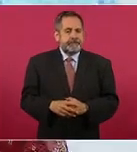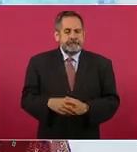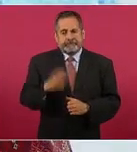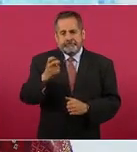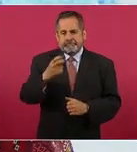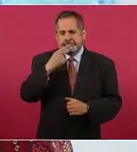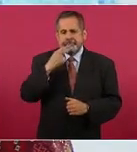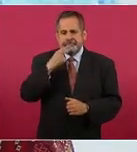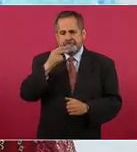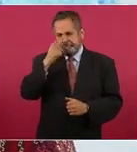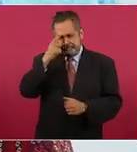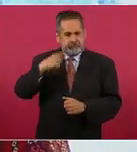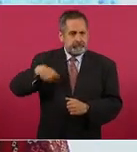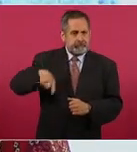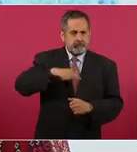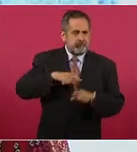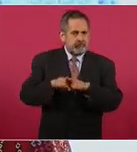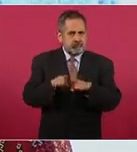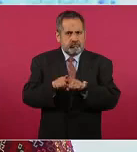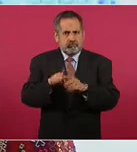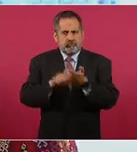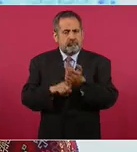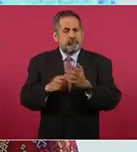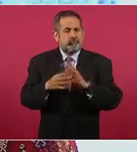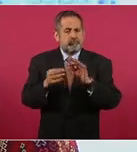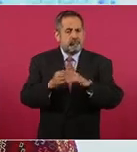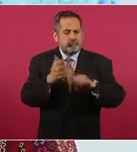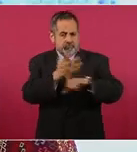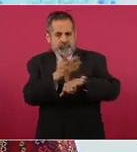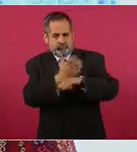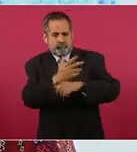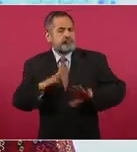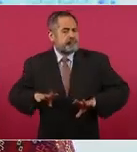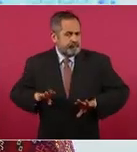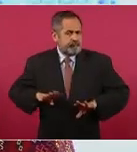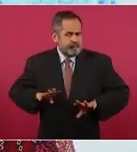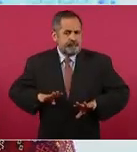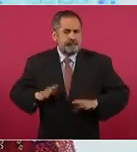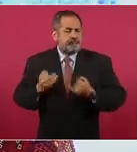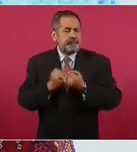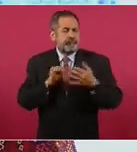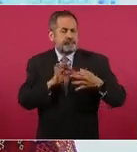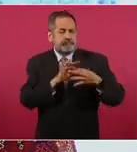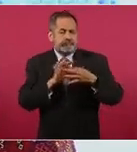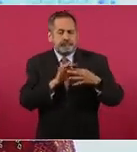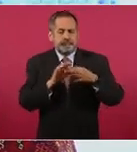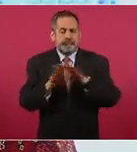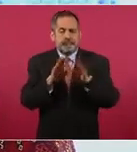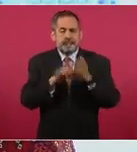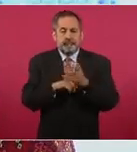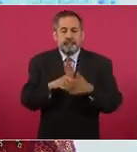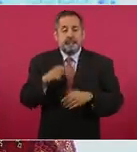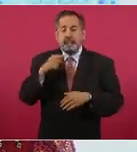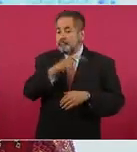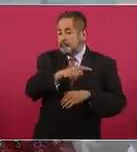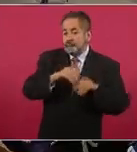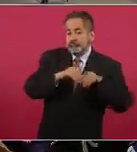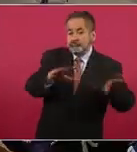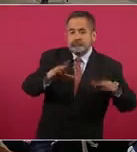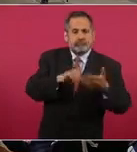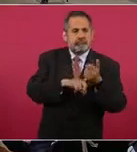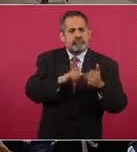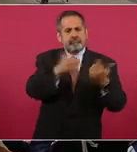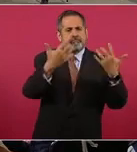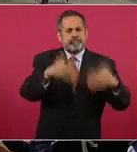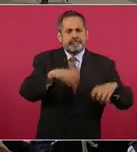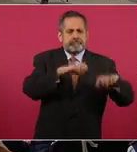Nos ha funcionado también y le ha funcionado también a Estados Unidos, que se está viendo cómo generalizarlo no solo a maquiladoras, sino a otro tipo